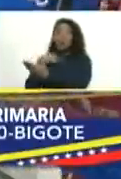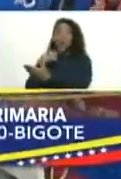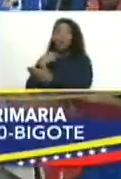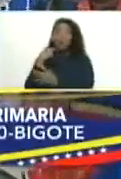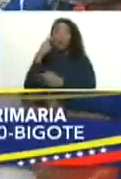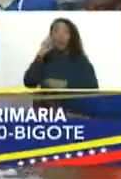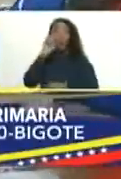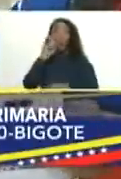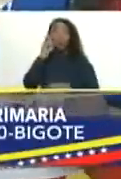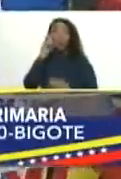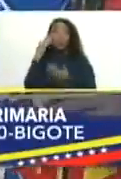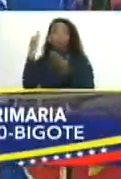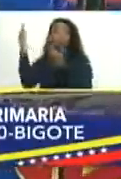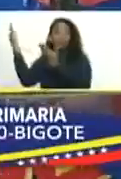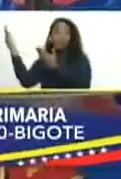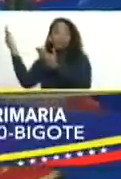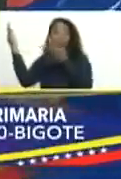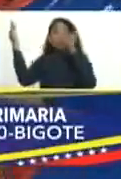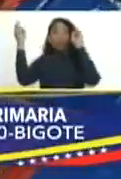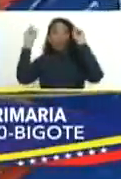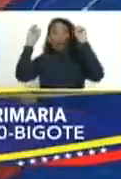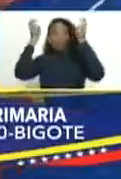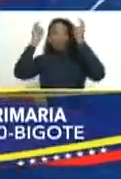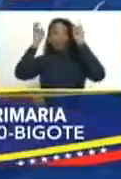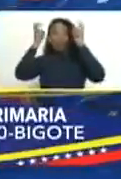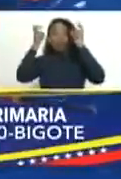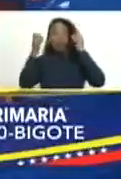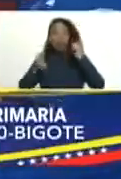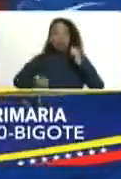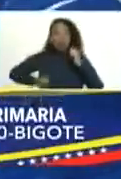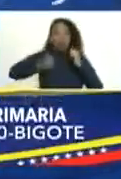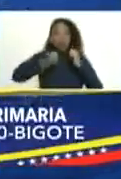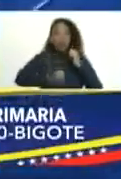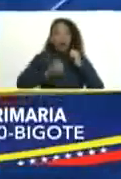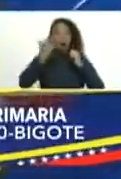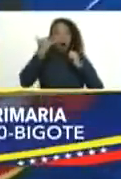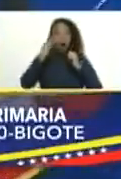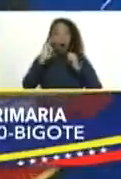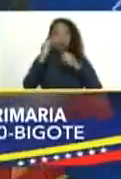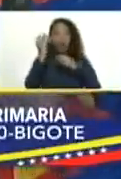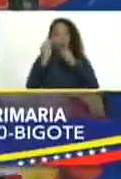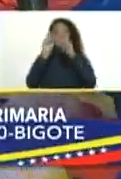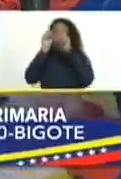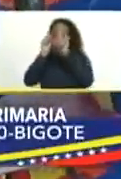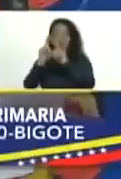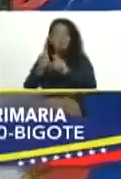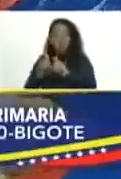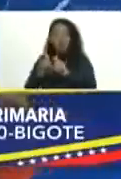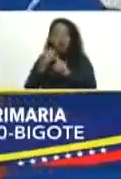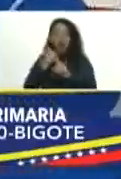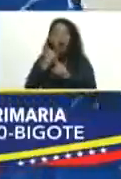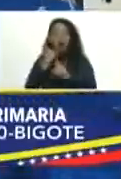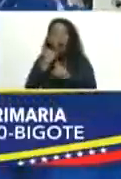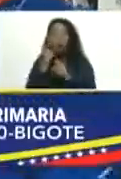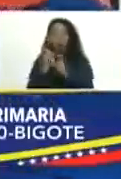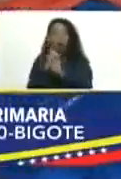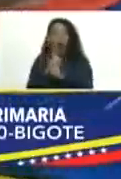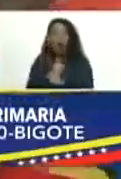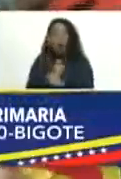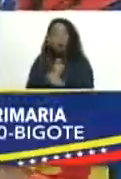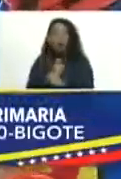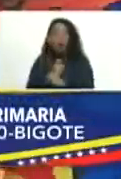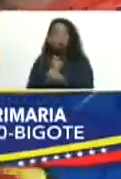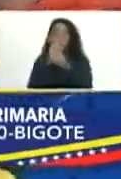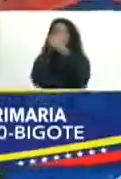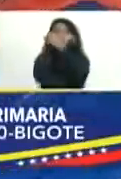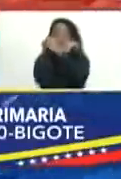También con el tema de los ultrasonidos, tenemos los test para ver y prevenir los cánceres de cuello uterino que